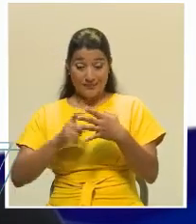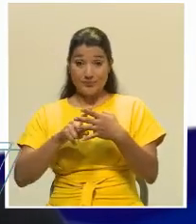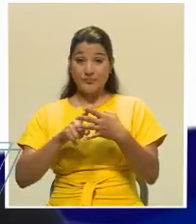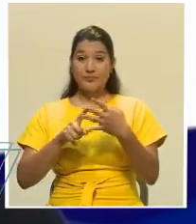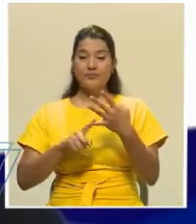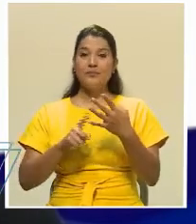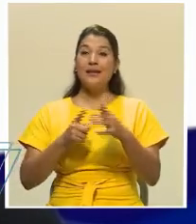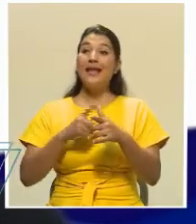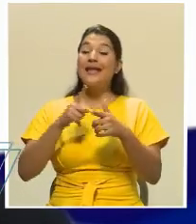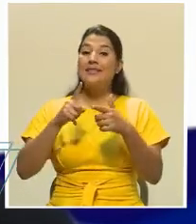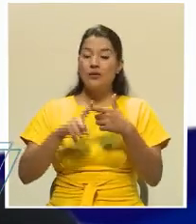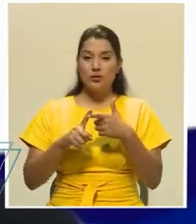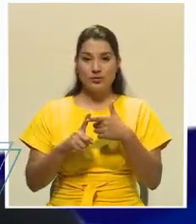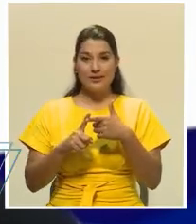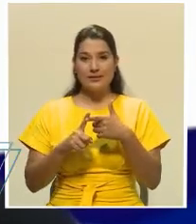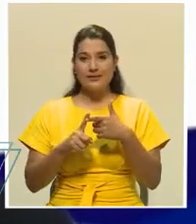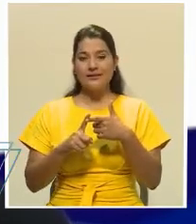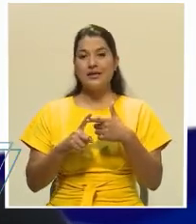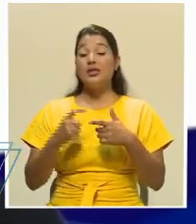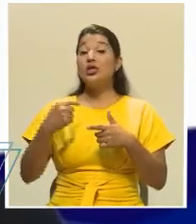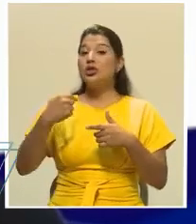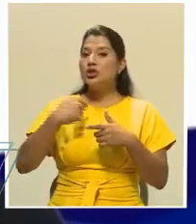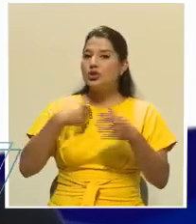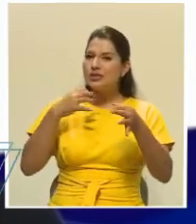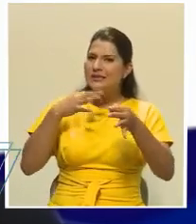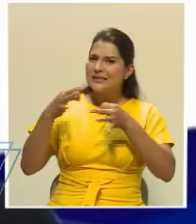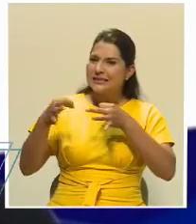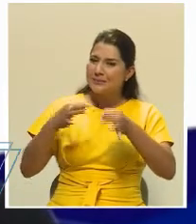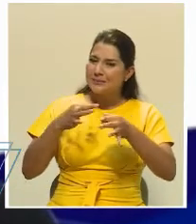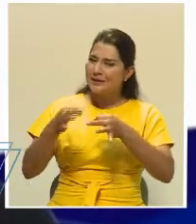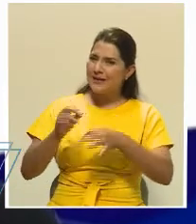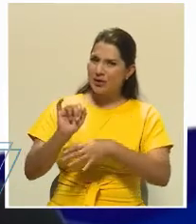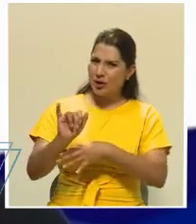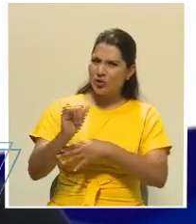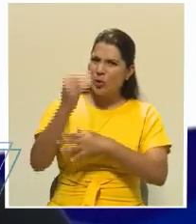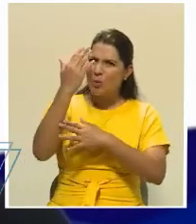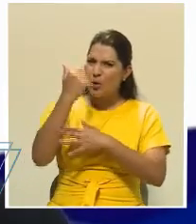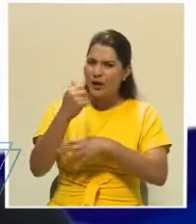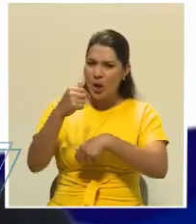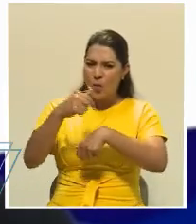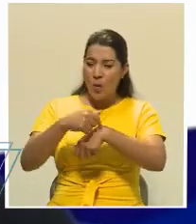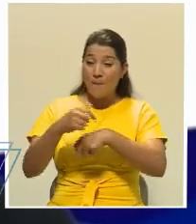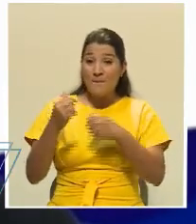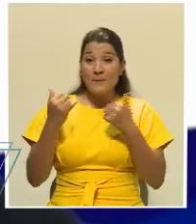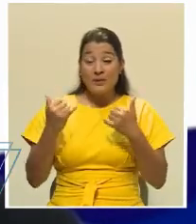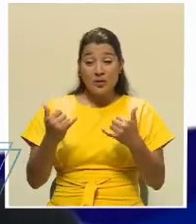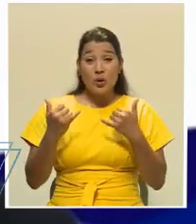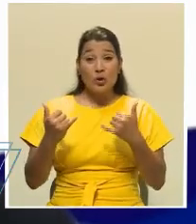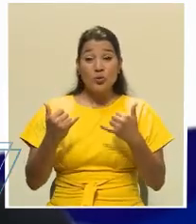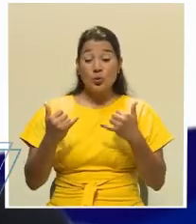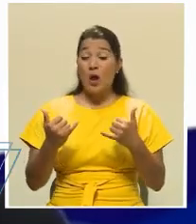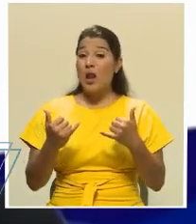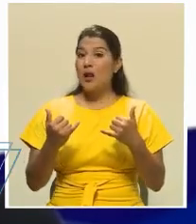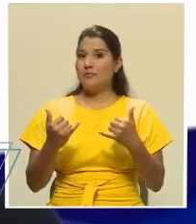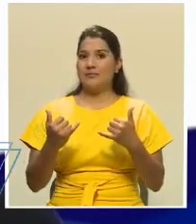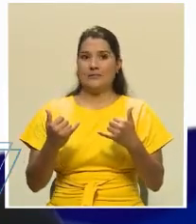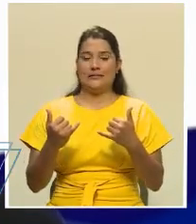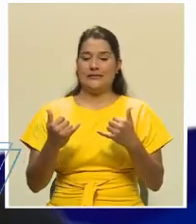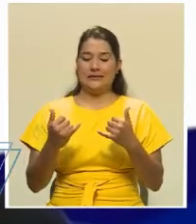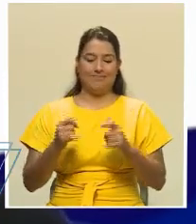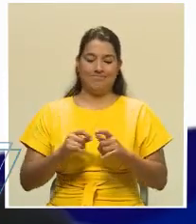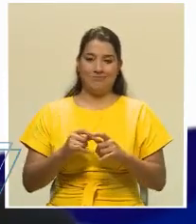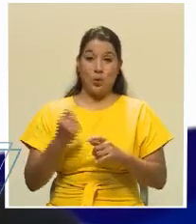esa diferencia porque me parece que los tiempos que estamos viviendo son insólitos.